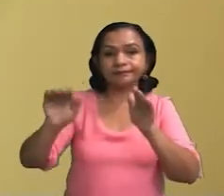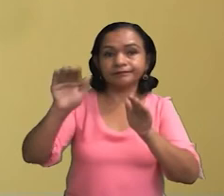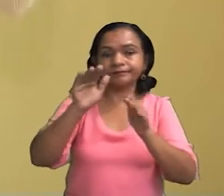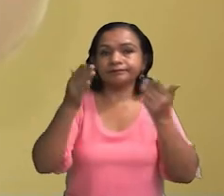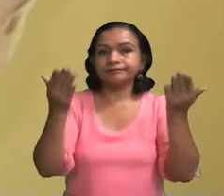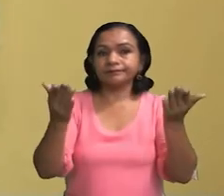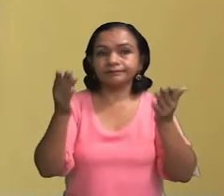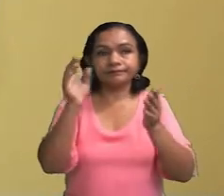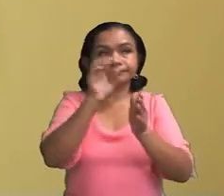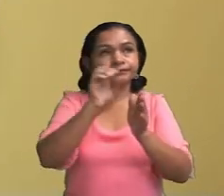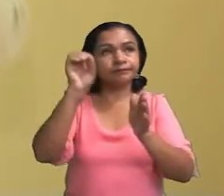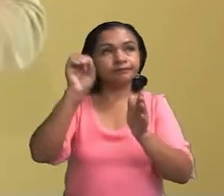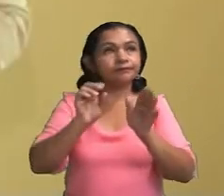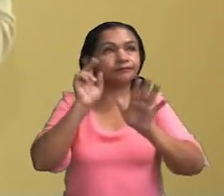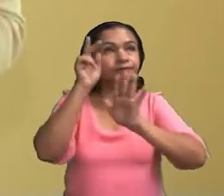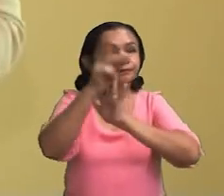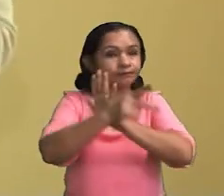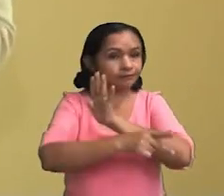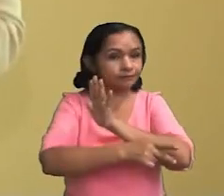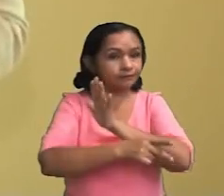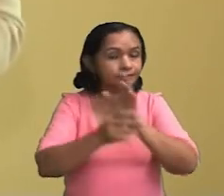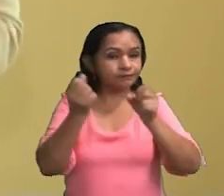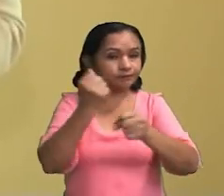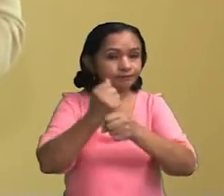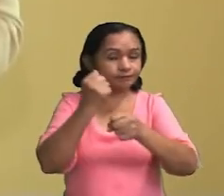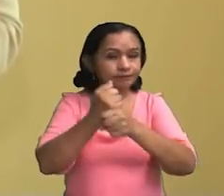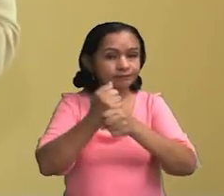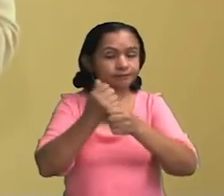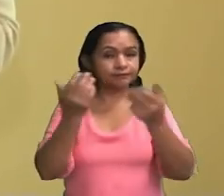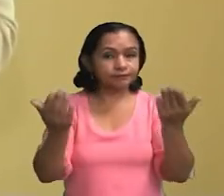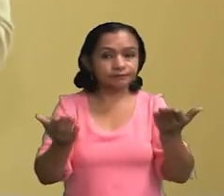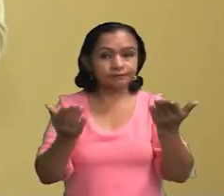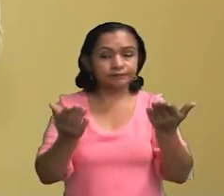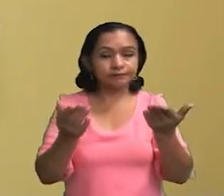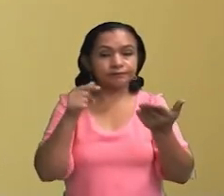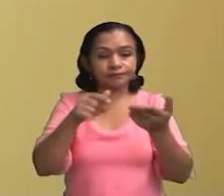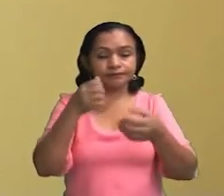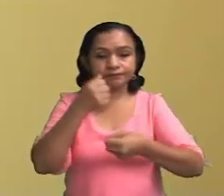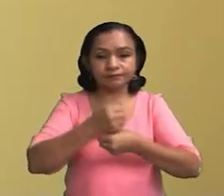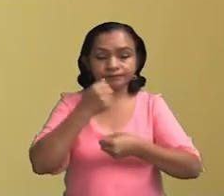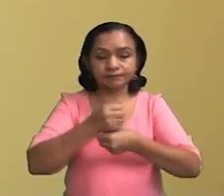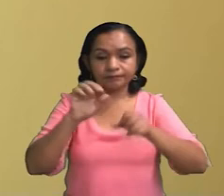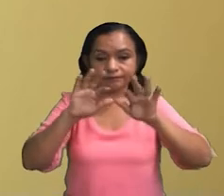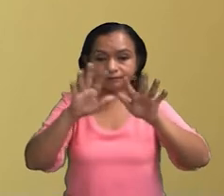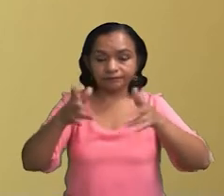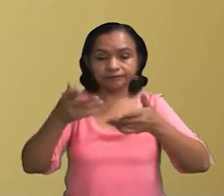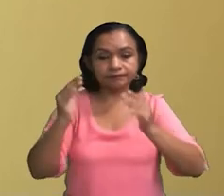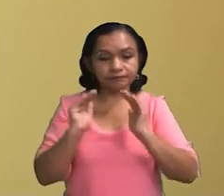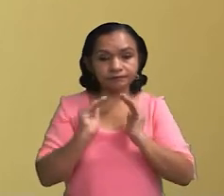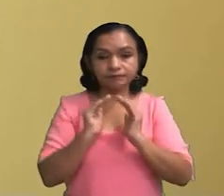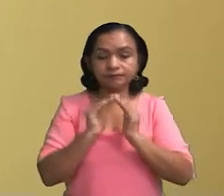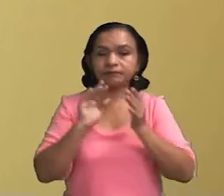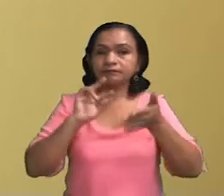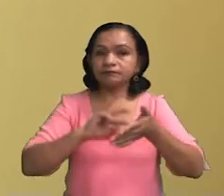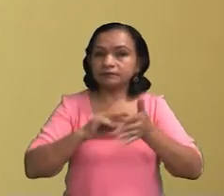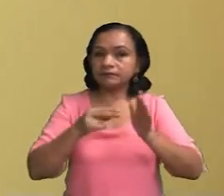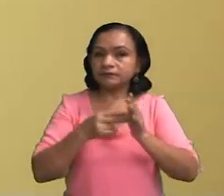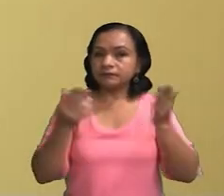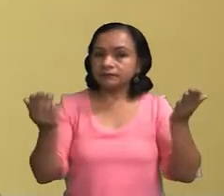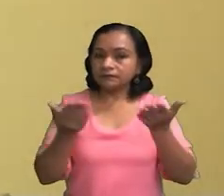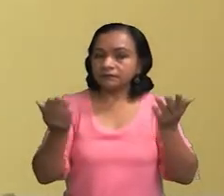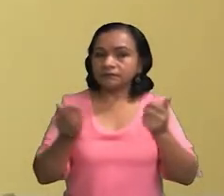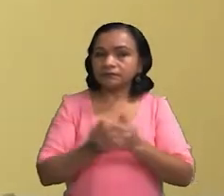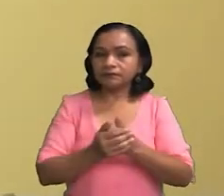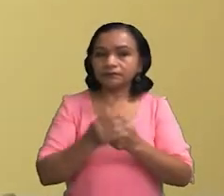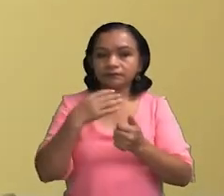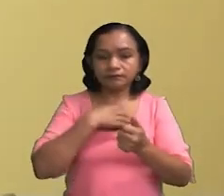es el promedio en los países en donde se ha analizado el impacto de este trabajo. Imagínense lo que significa eso, ¿no?, para